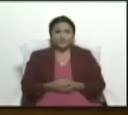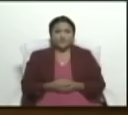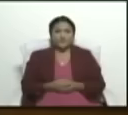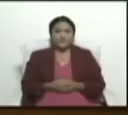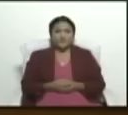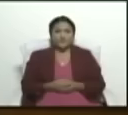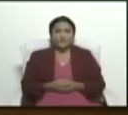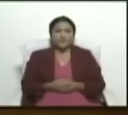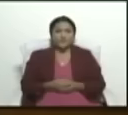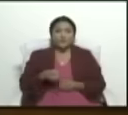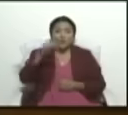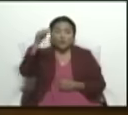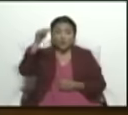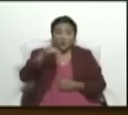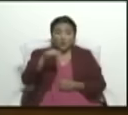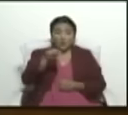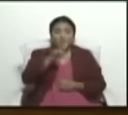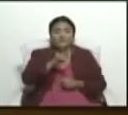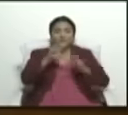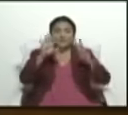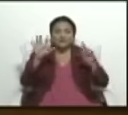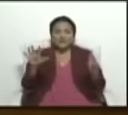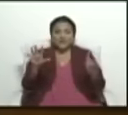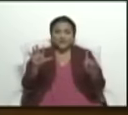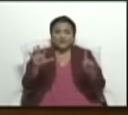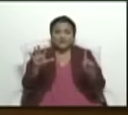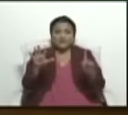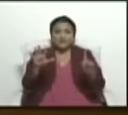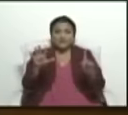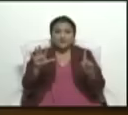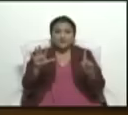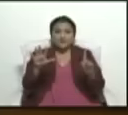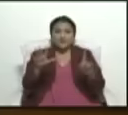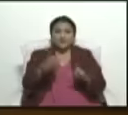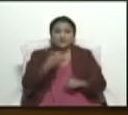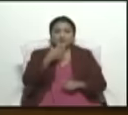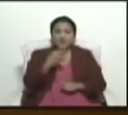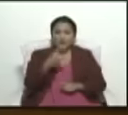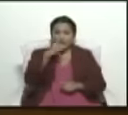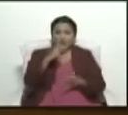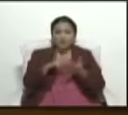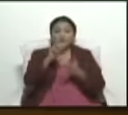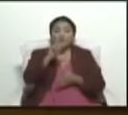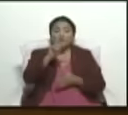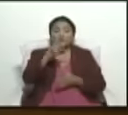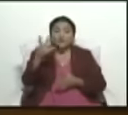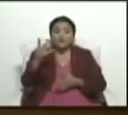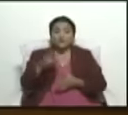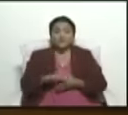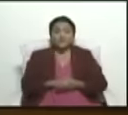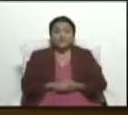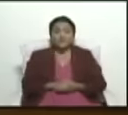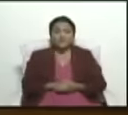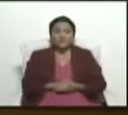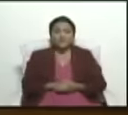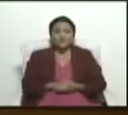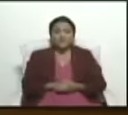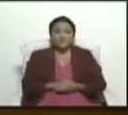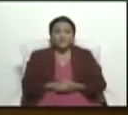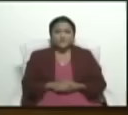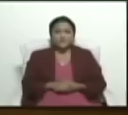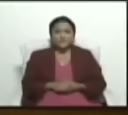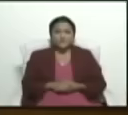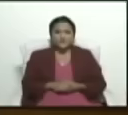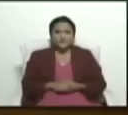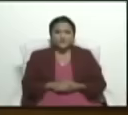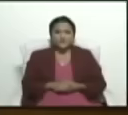El día de hoy, 26 de diciembre del año 2023, tal